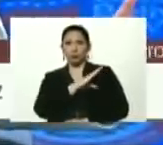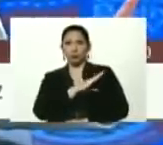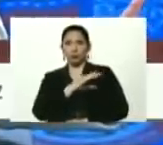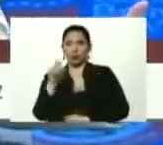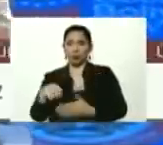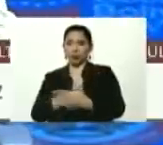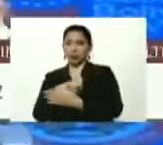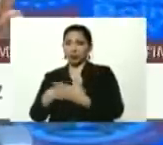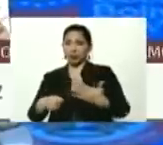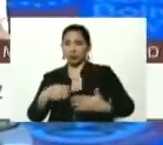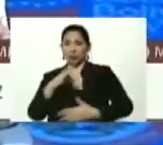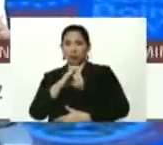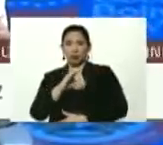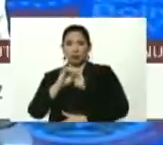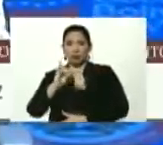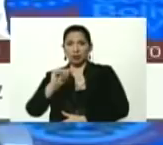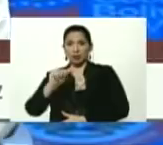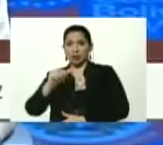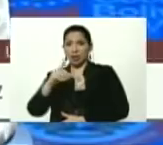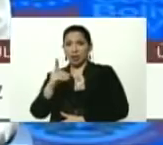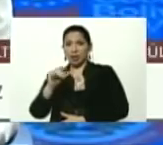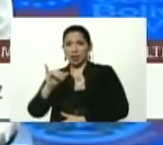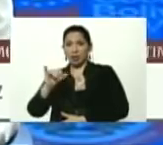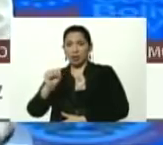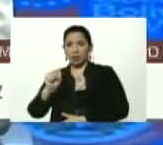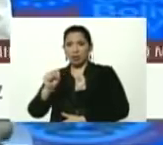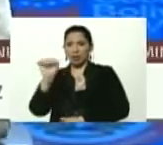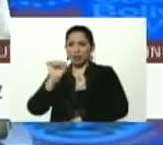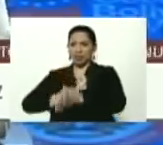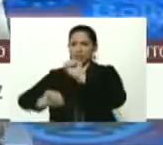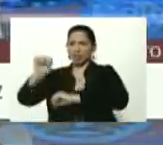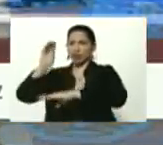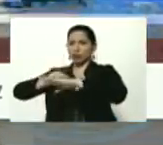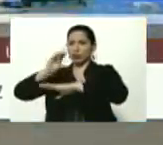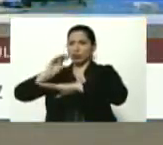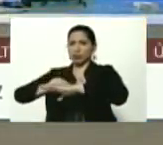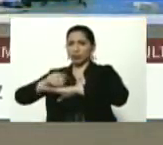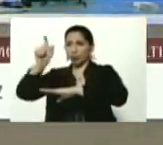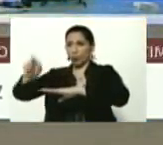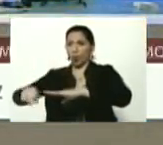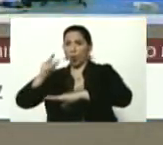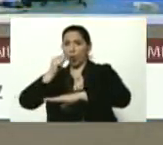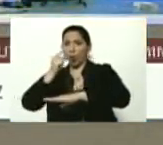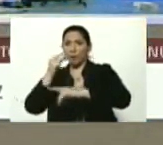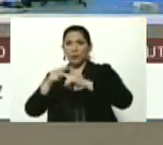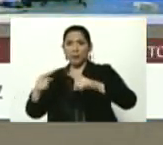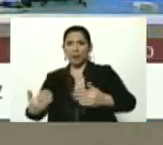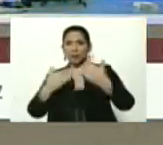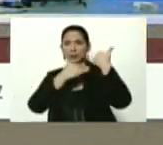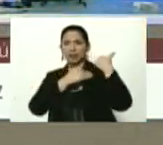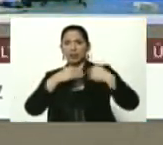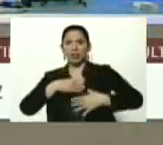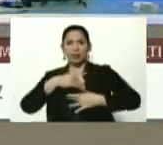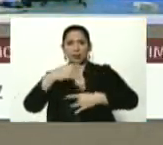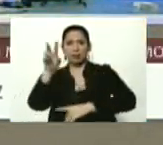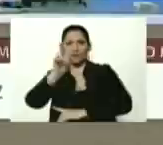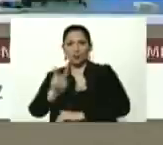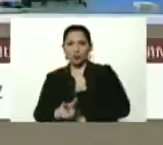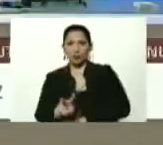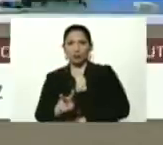anulación de la CIADI rechazan la solicitud de este usurpador para representar a los intereses de